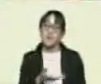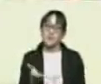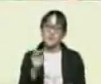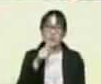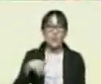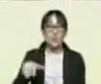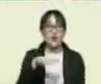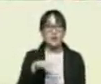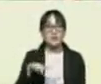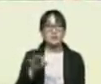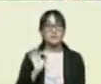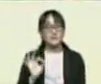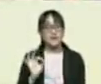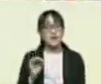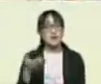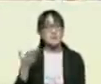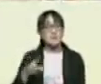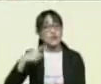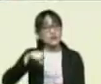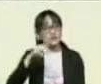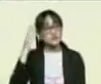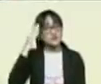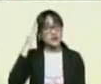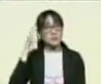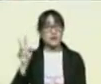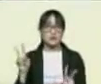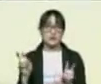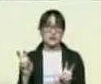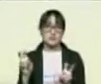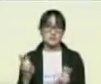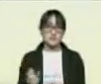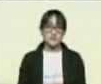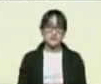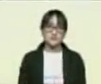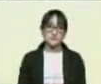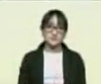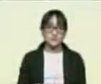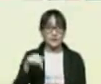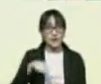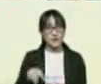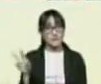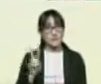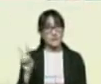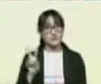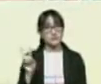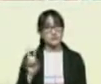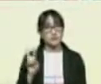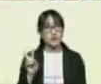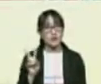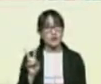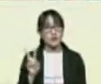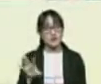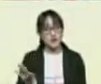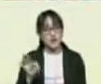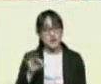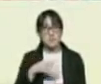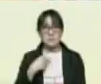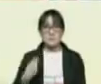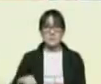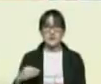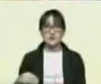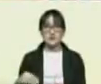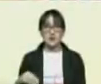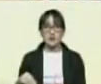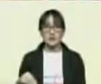Es muy importante dilucidar ese tema. En Venezuela, para elegir un presidente